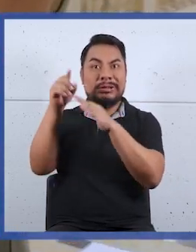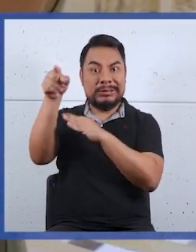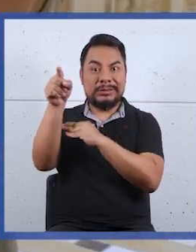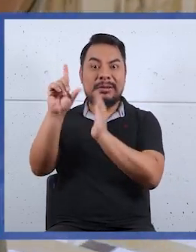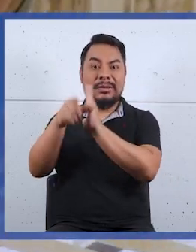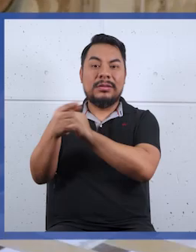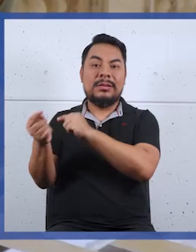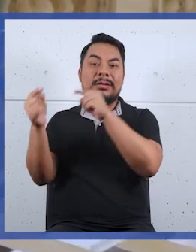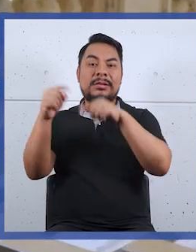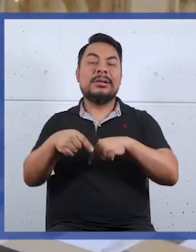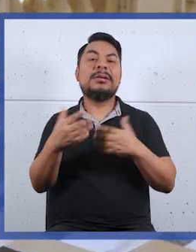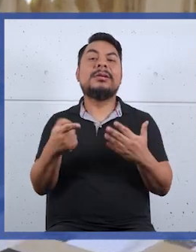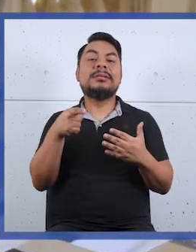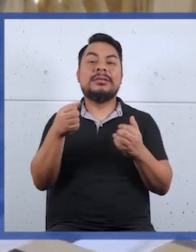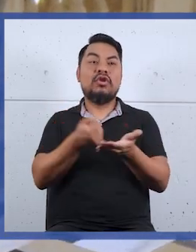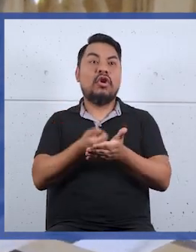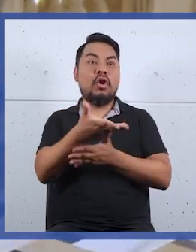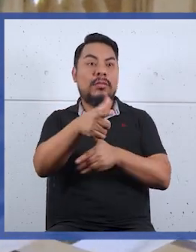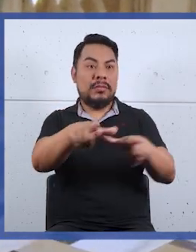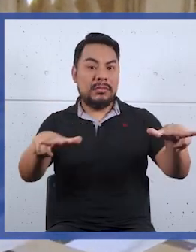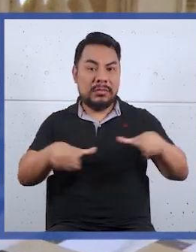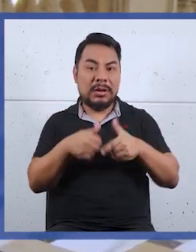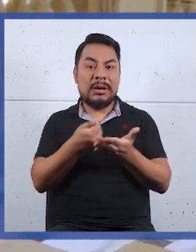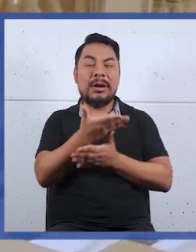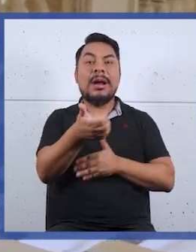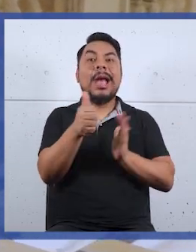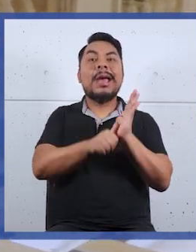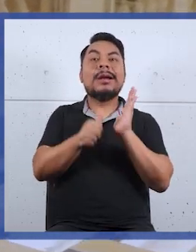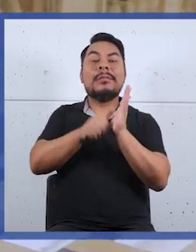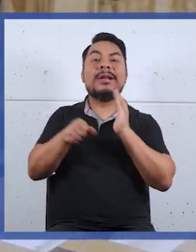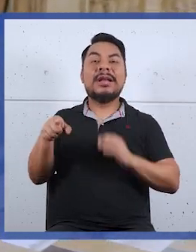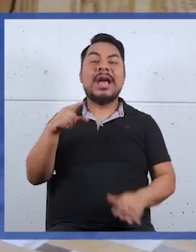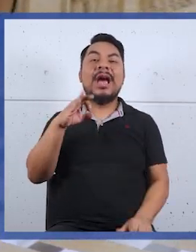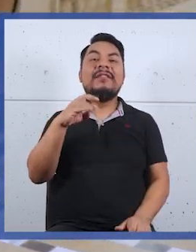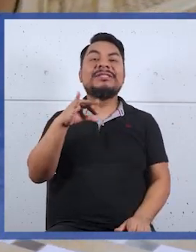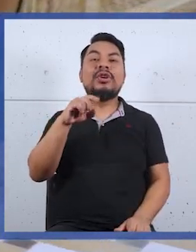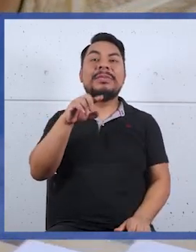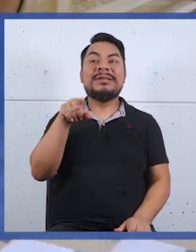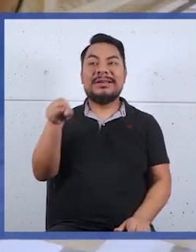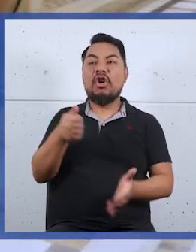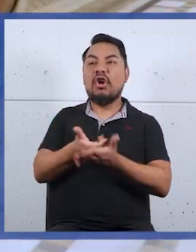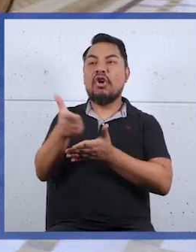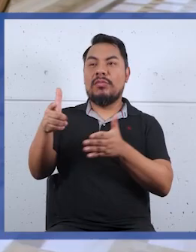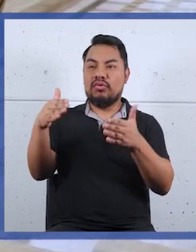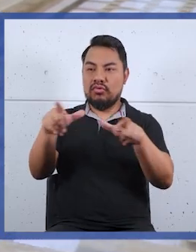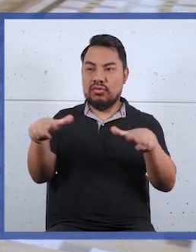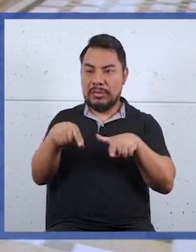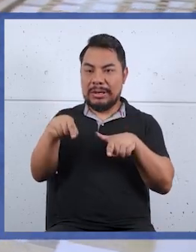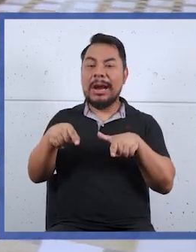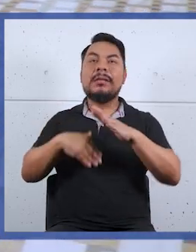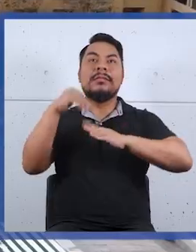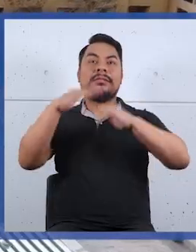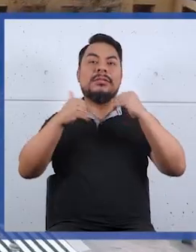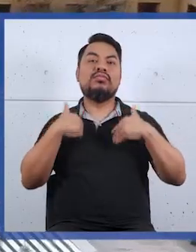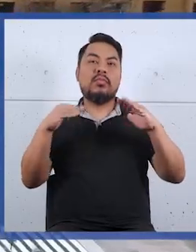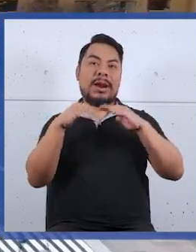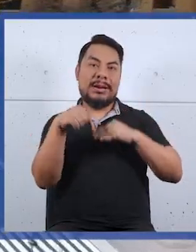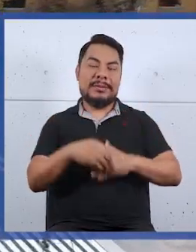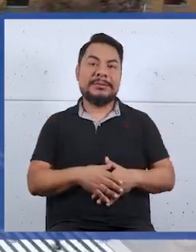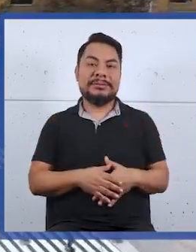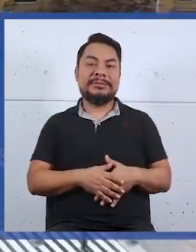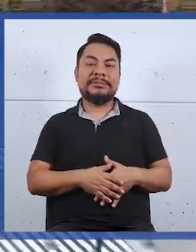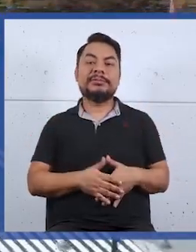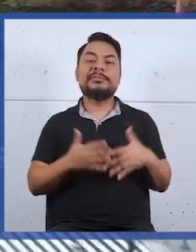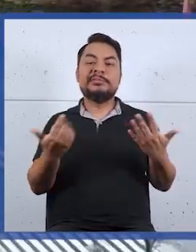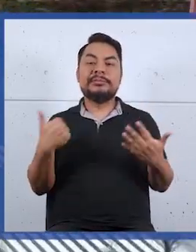espacio, un alcalde de la ciudad de Lima compra el espacio al hermano de Francisco Pizarro. ¿Ya? Y recién se inicia la construcción del Palacio Municipal.